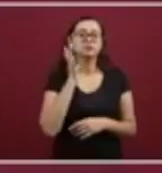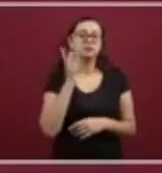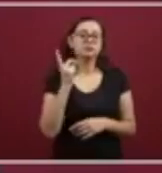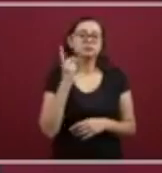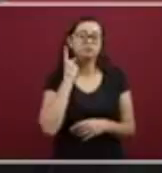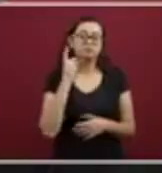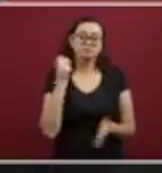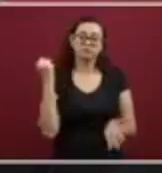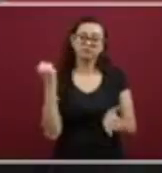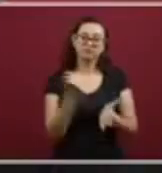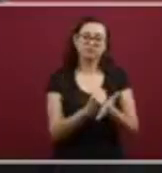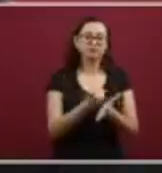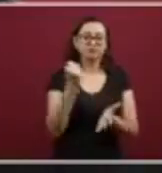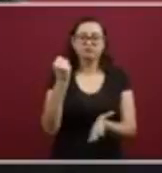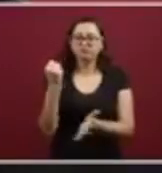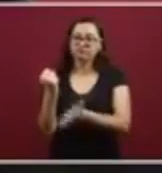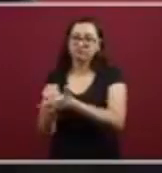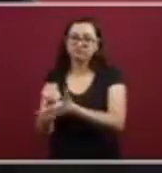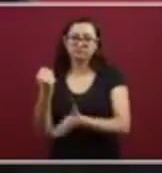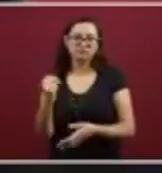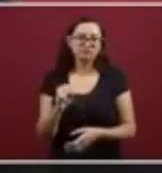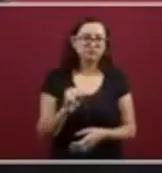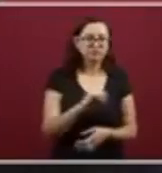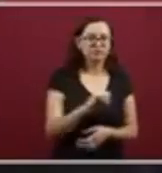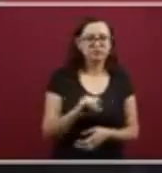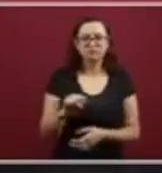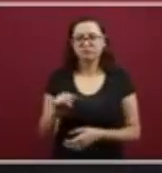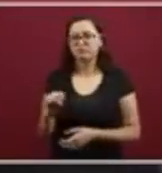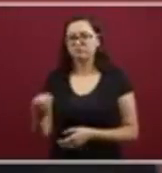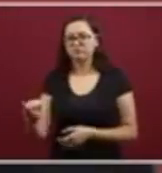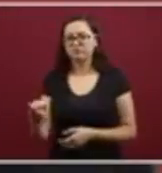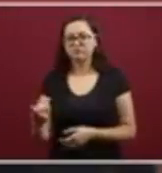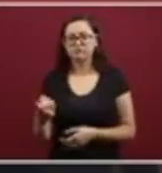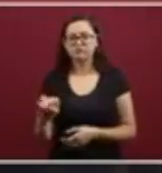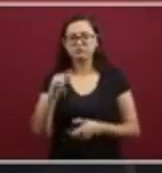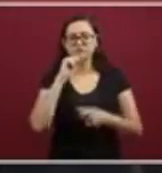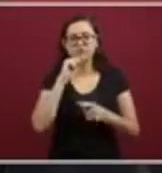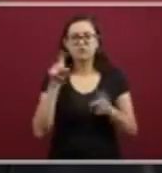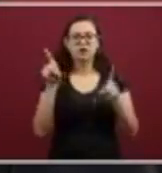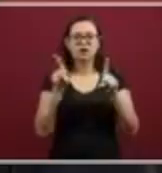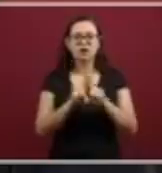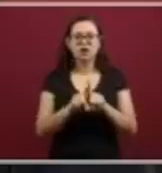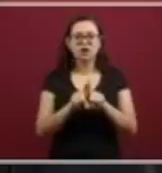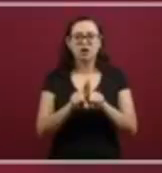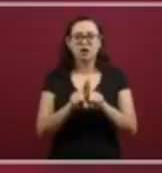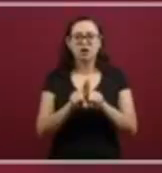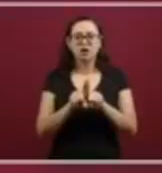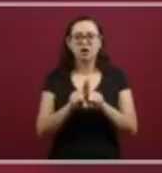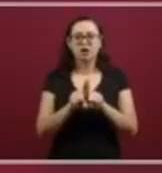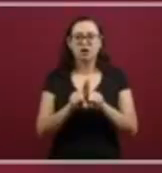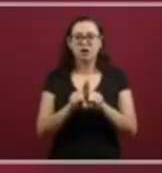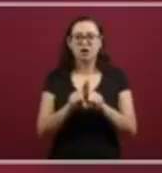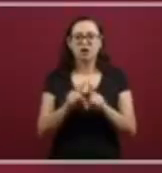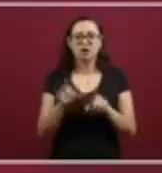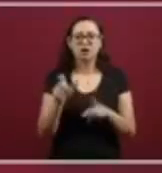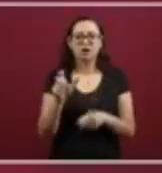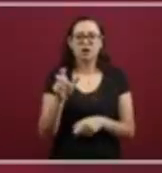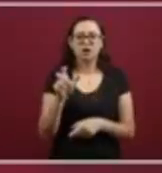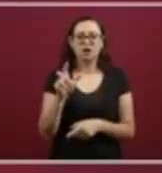Diputados Federal, ya se había aprobado en 18